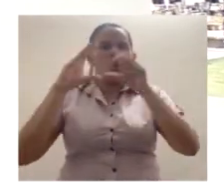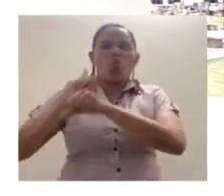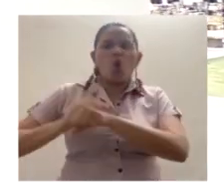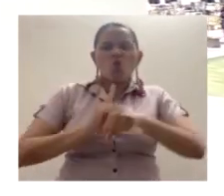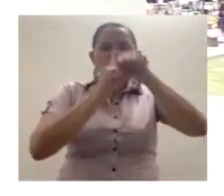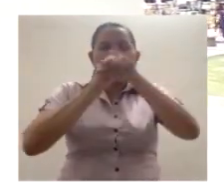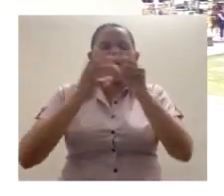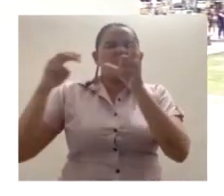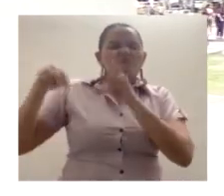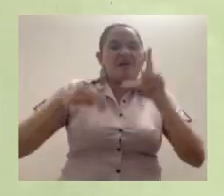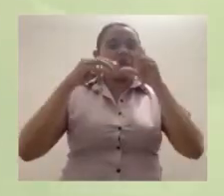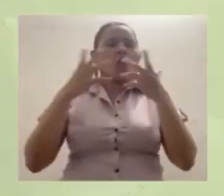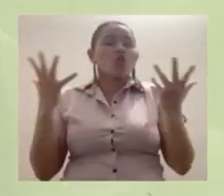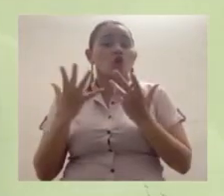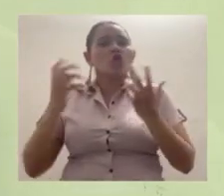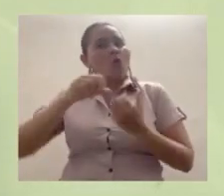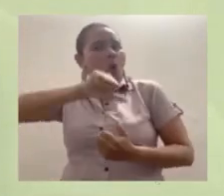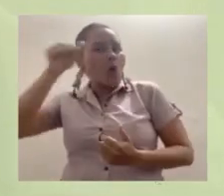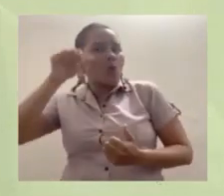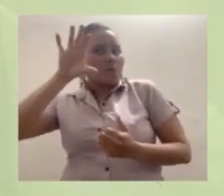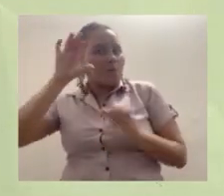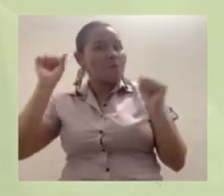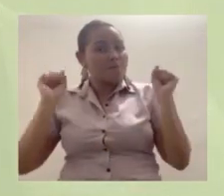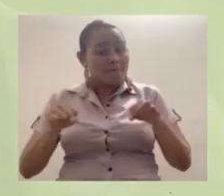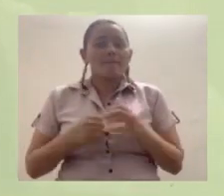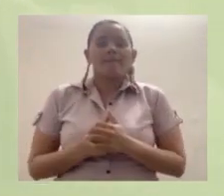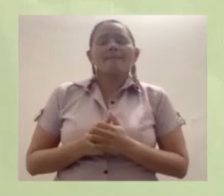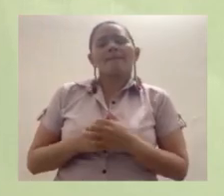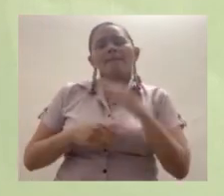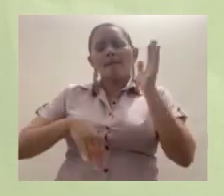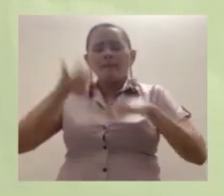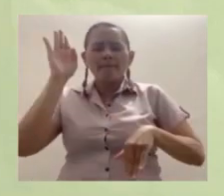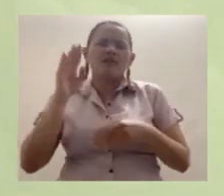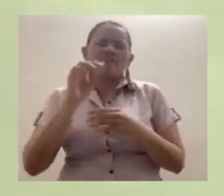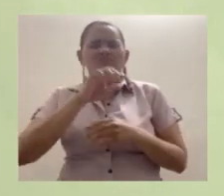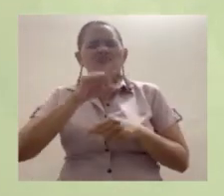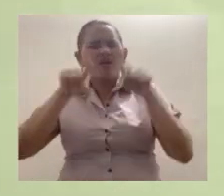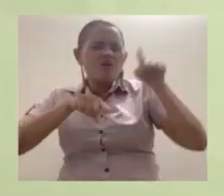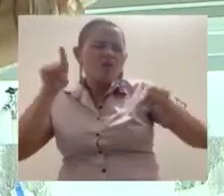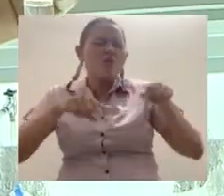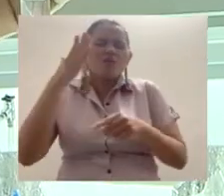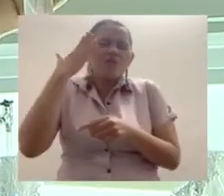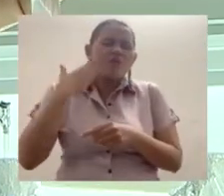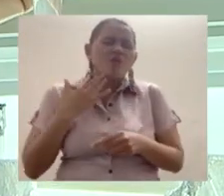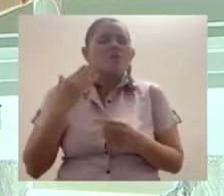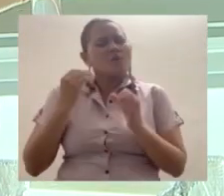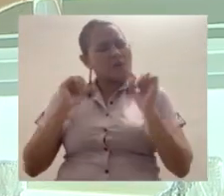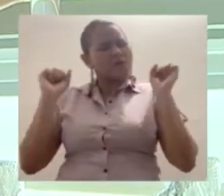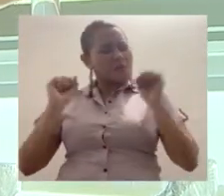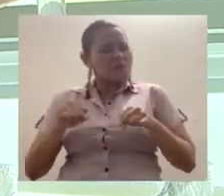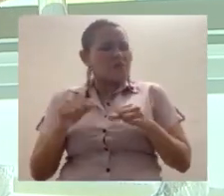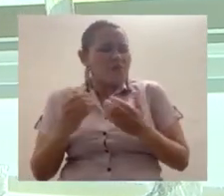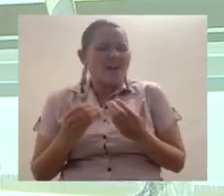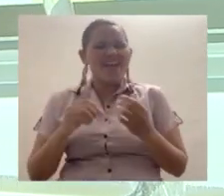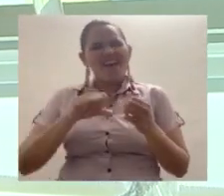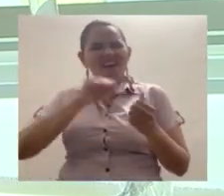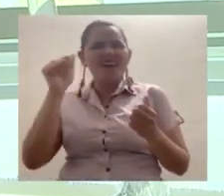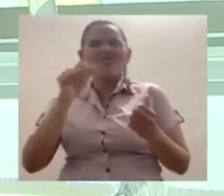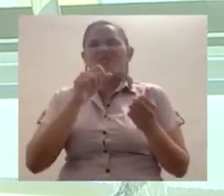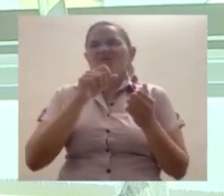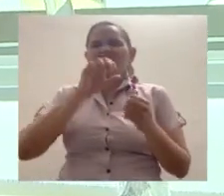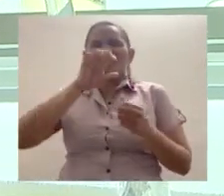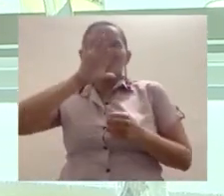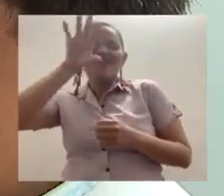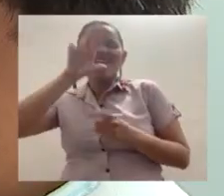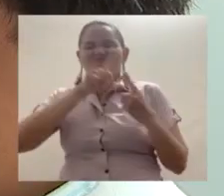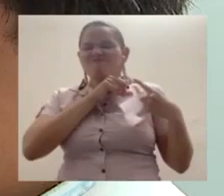que hayan becas también para que jóvenes de egresados de la universidad puedan ir a hacer doctorados en el